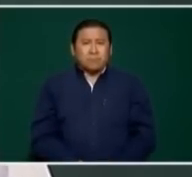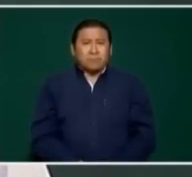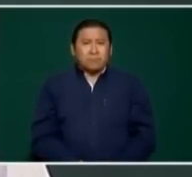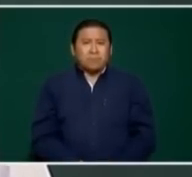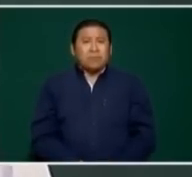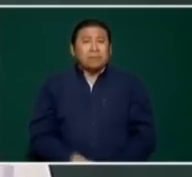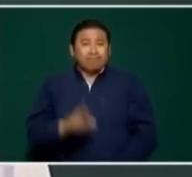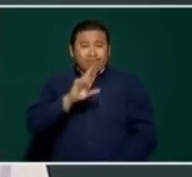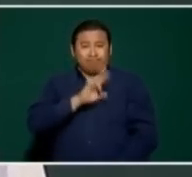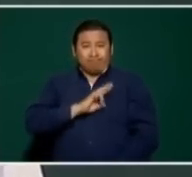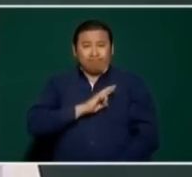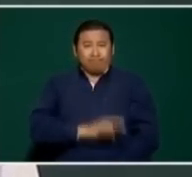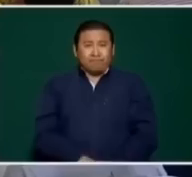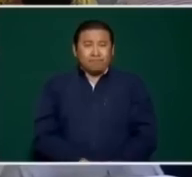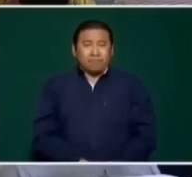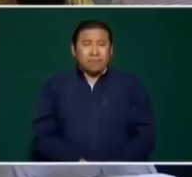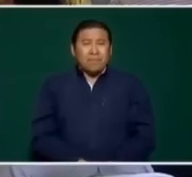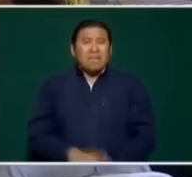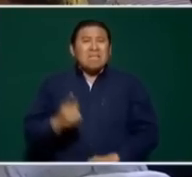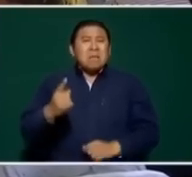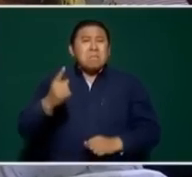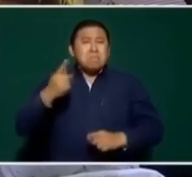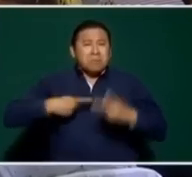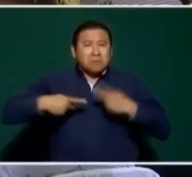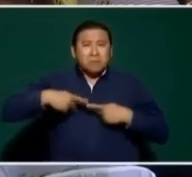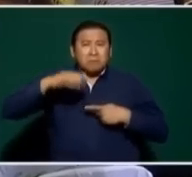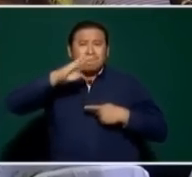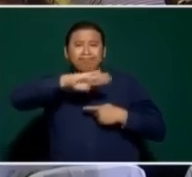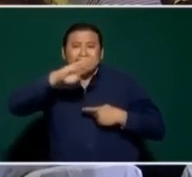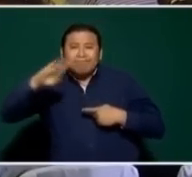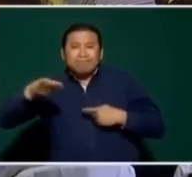en particular en homicidios,